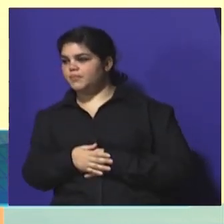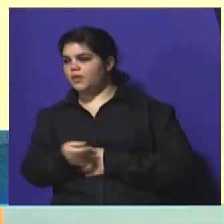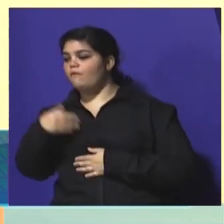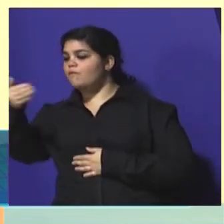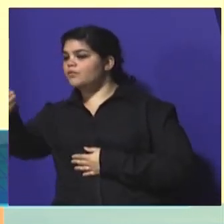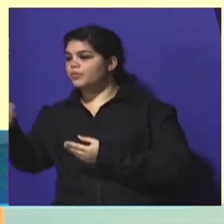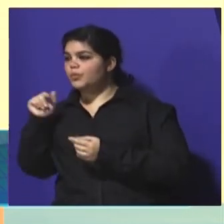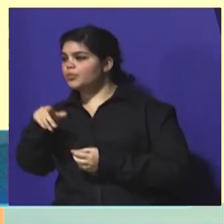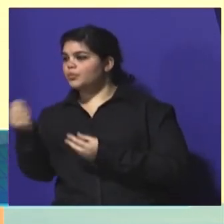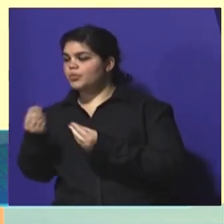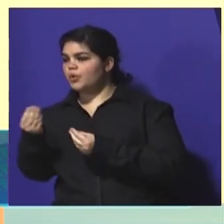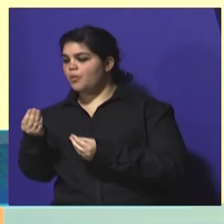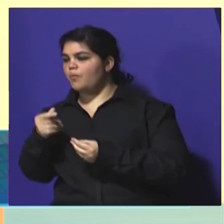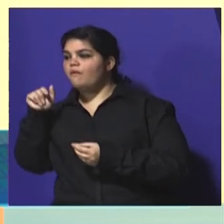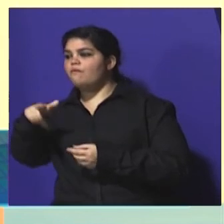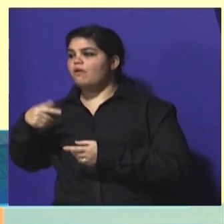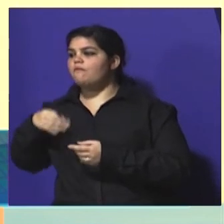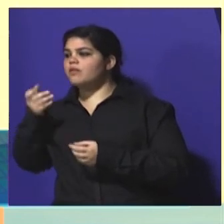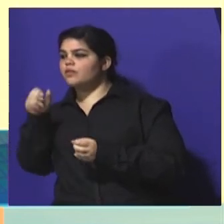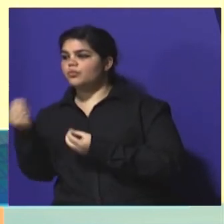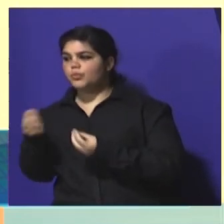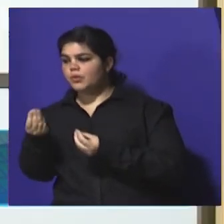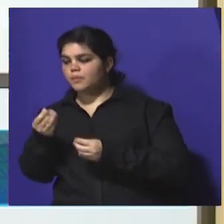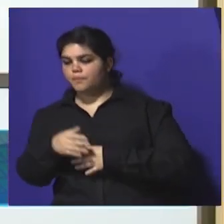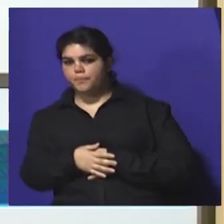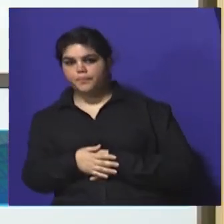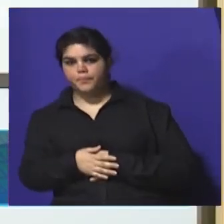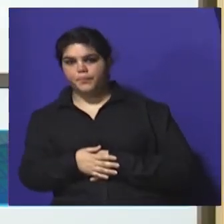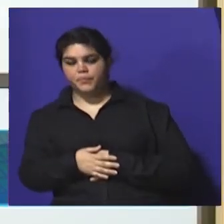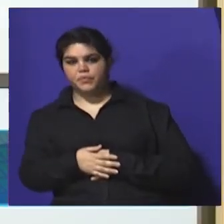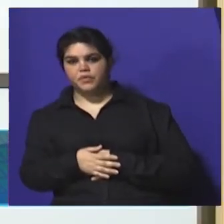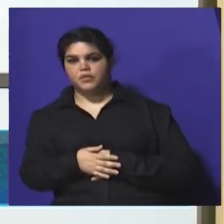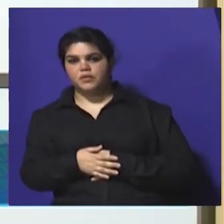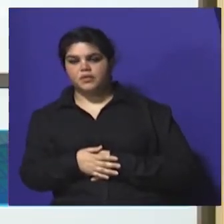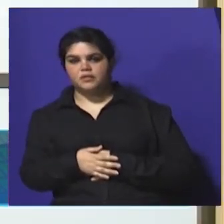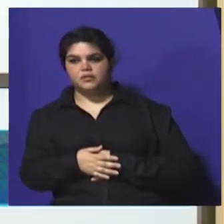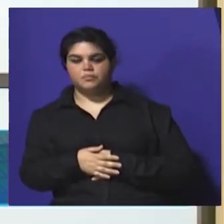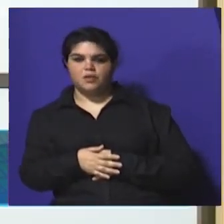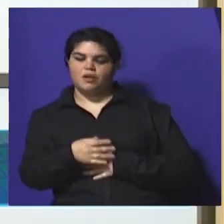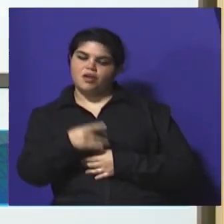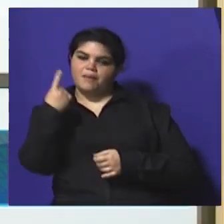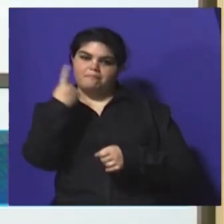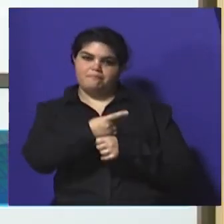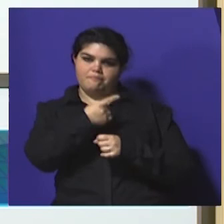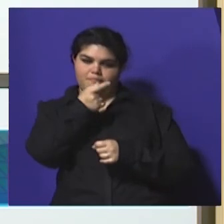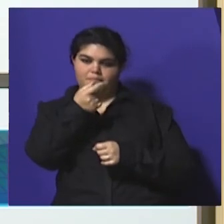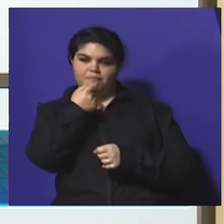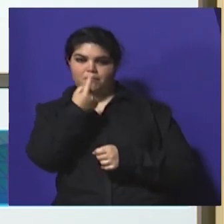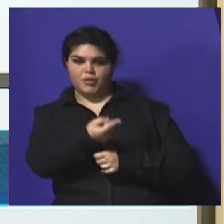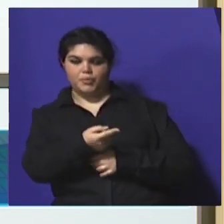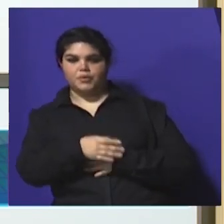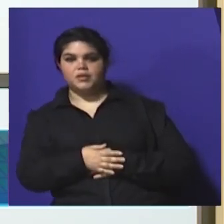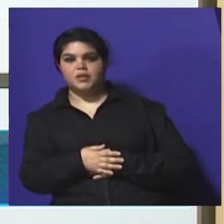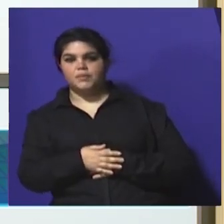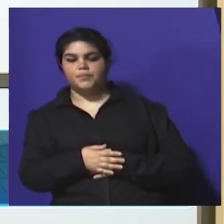que lo que viene para rodrigo sendra bien con respecto a la primera pregunta si